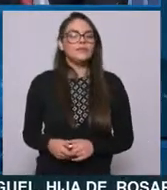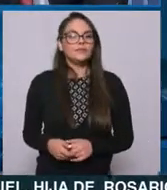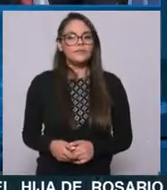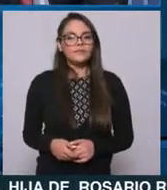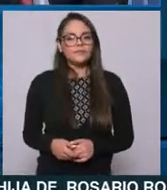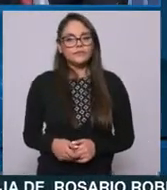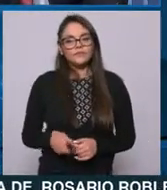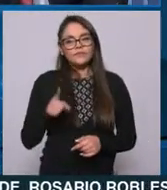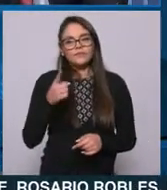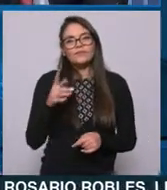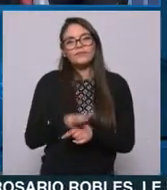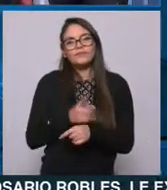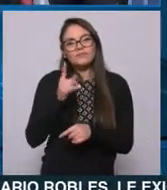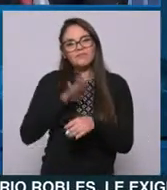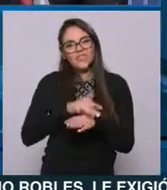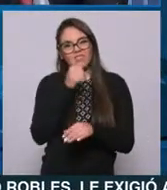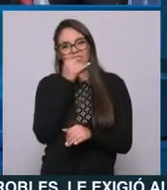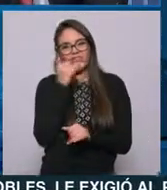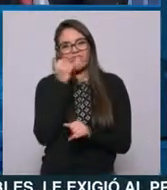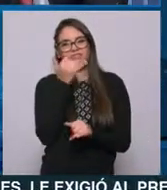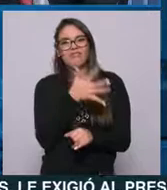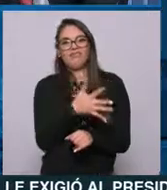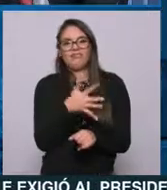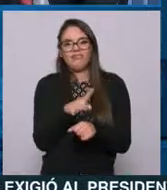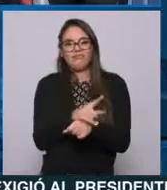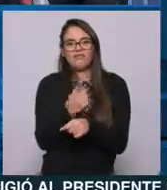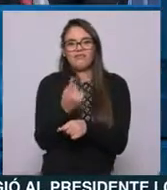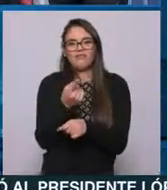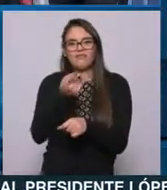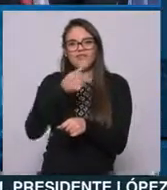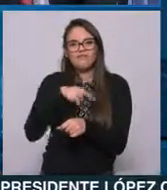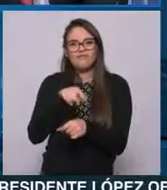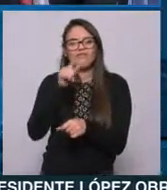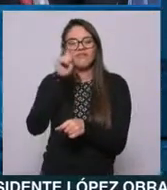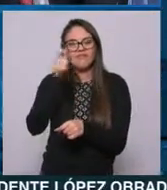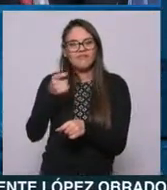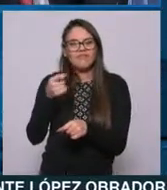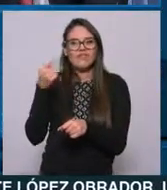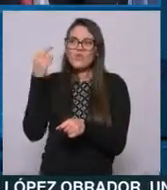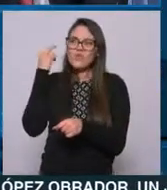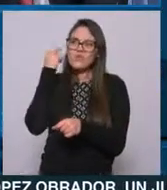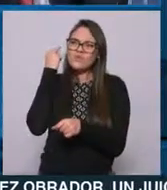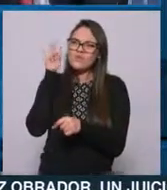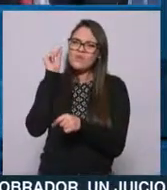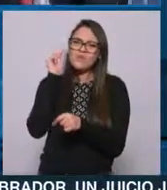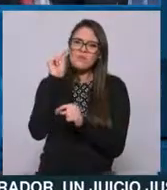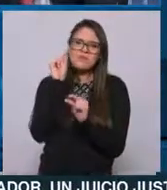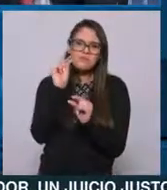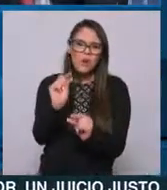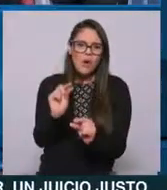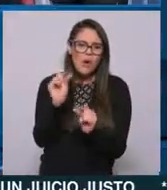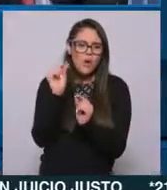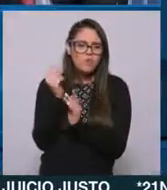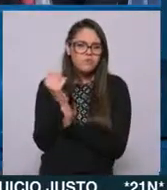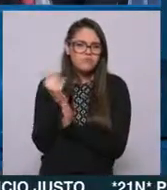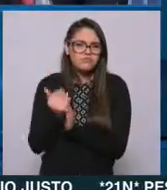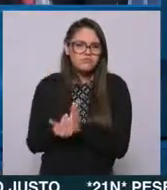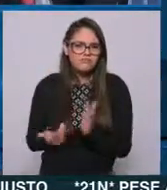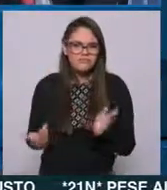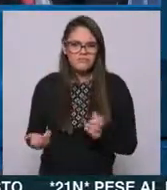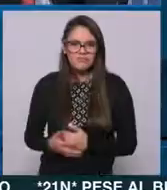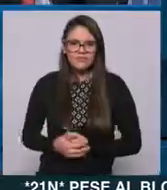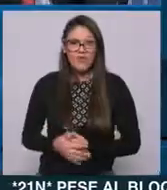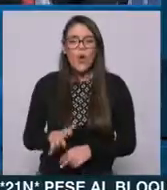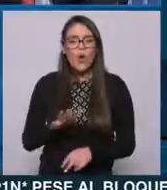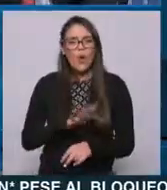los reclamos más que nada eran porque era el volumen bajo, muy bajo. ¿En qué alcaldías